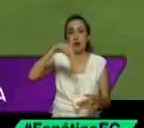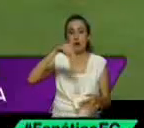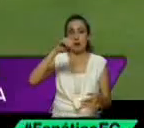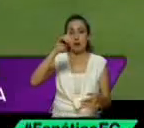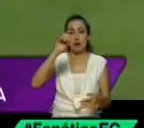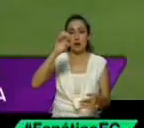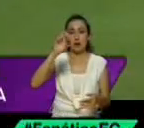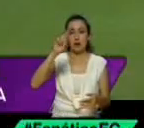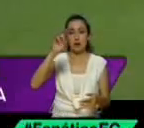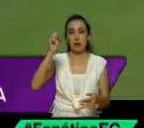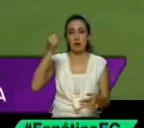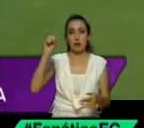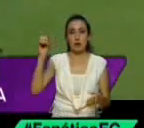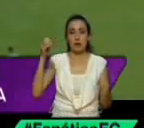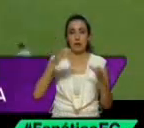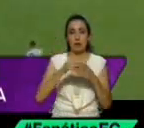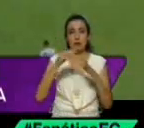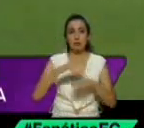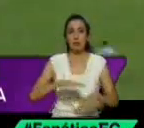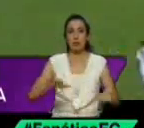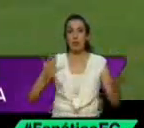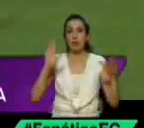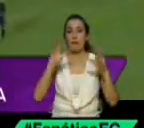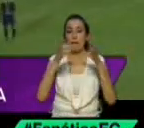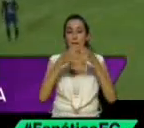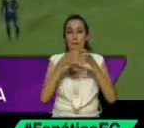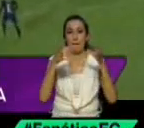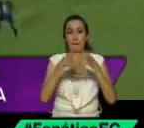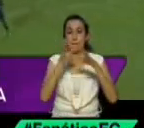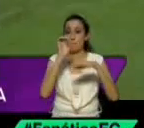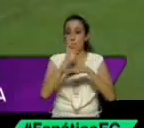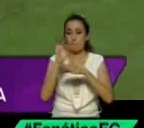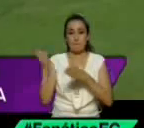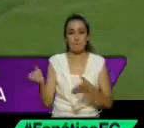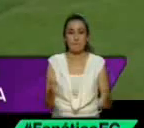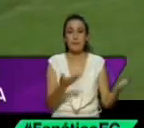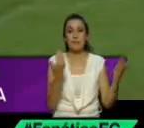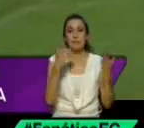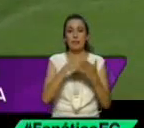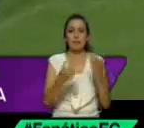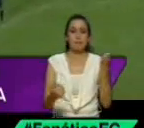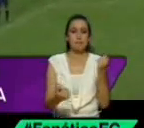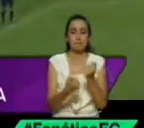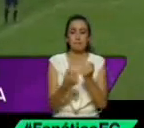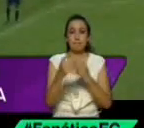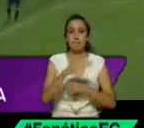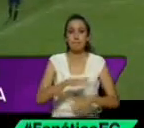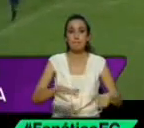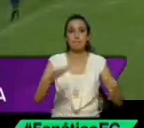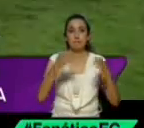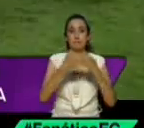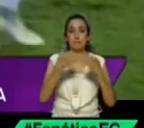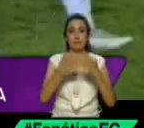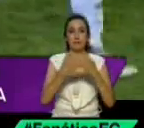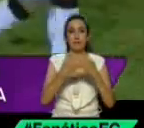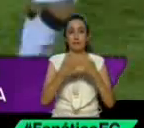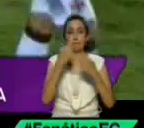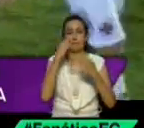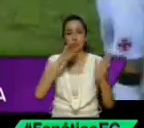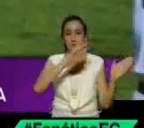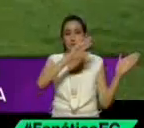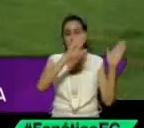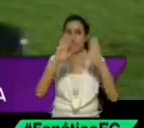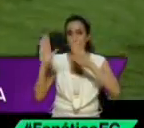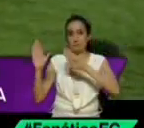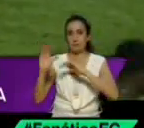vertical también, y otra posibilidad que tenía el conjunto ecuatoriano. Vasco que presionaba, y la gran figura del equipo ecuatoriano fue el arquero